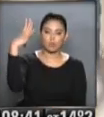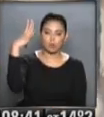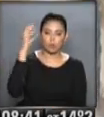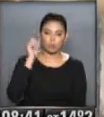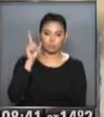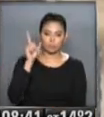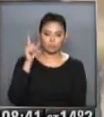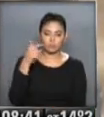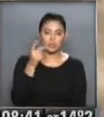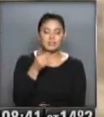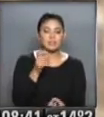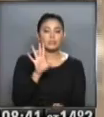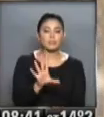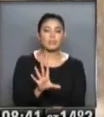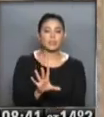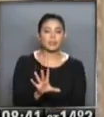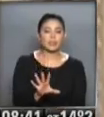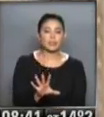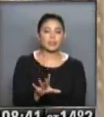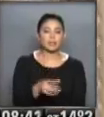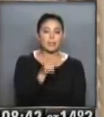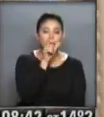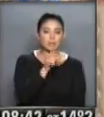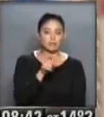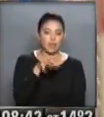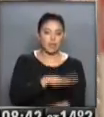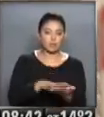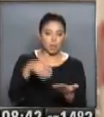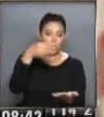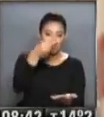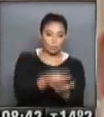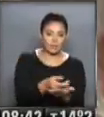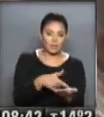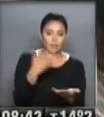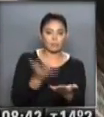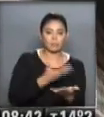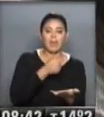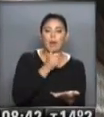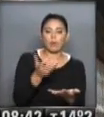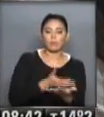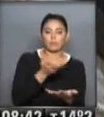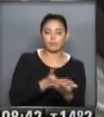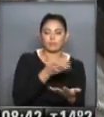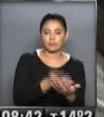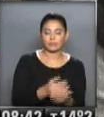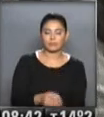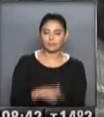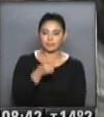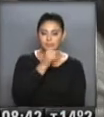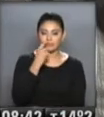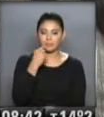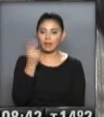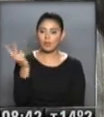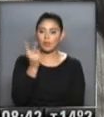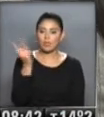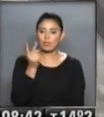Solamente necesita que alguien lo apoye en el suelo y ya empieza a producir agua. Ruth y David eran estudiantes